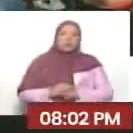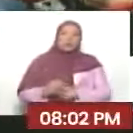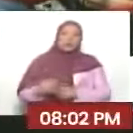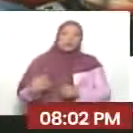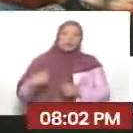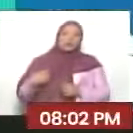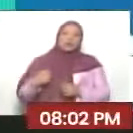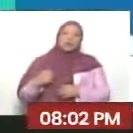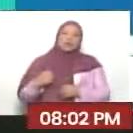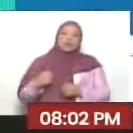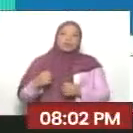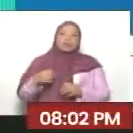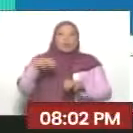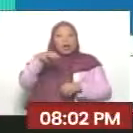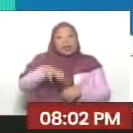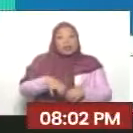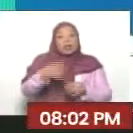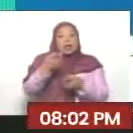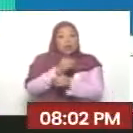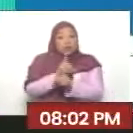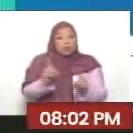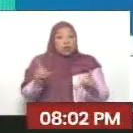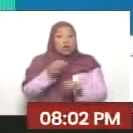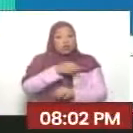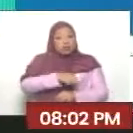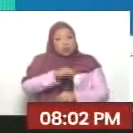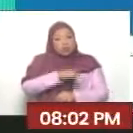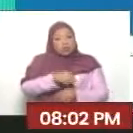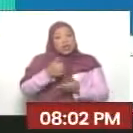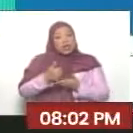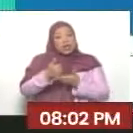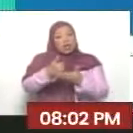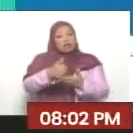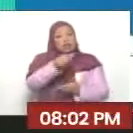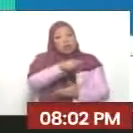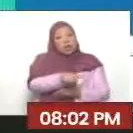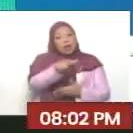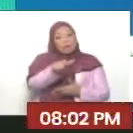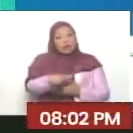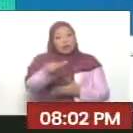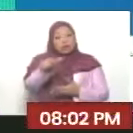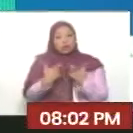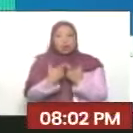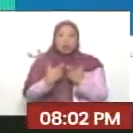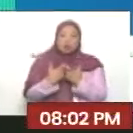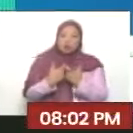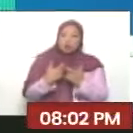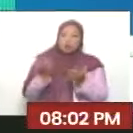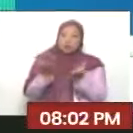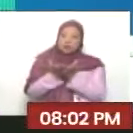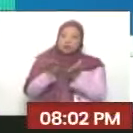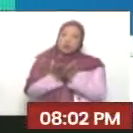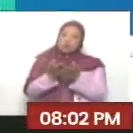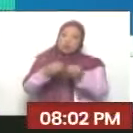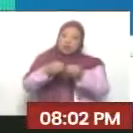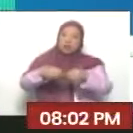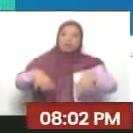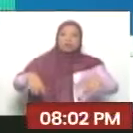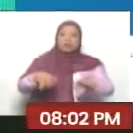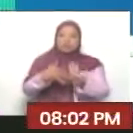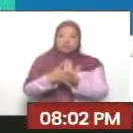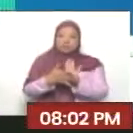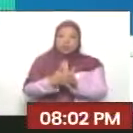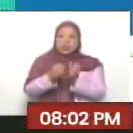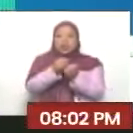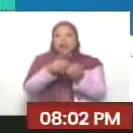Estado democrático, social, popular, un Estado nuevo, verdaderamente democrático. En